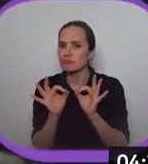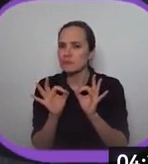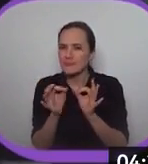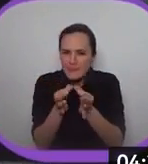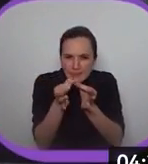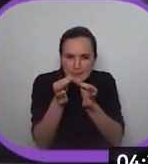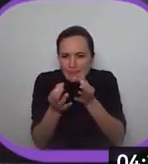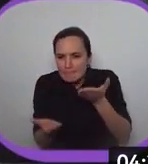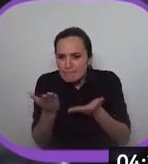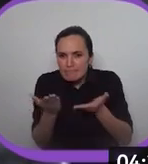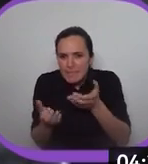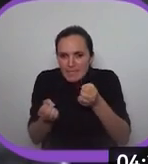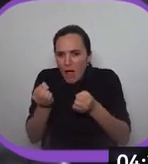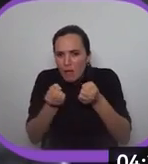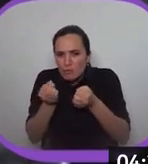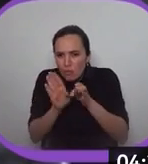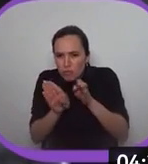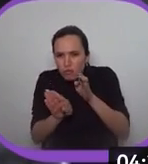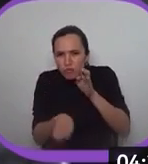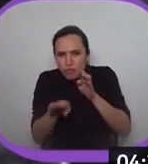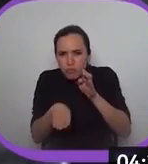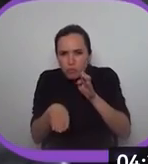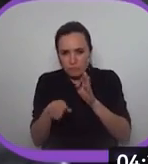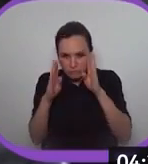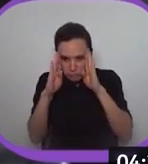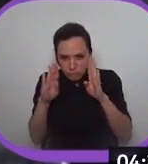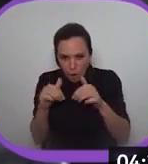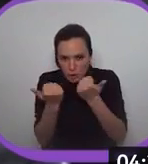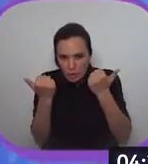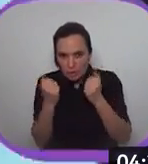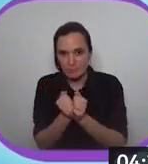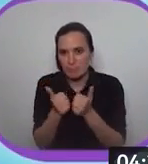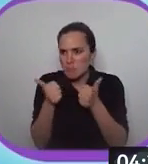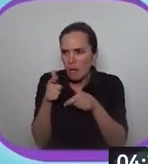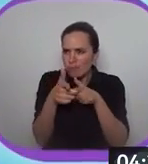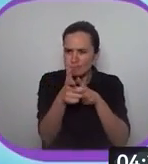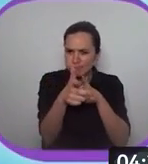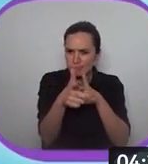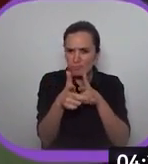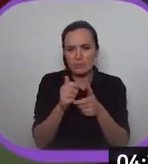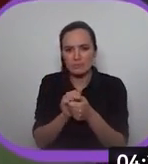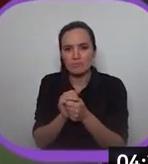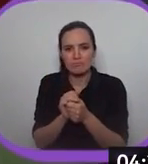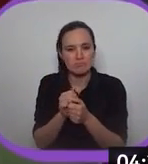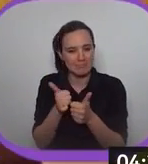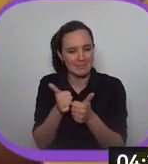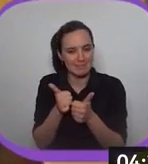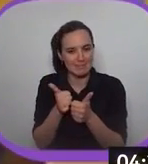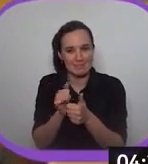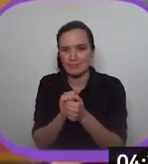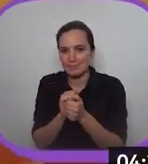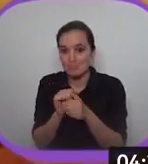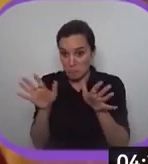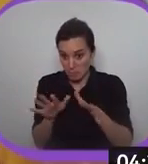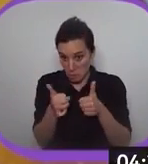Listo, Bert. Usa el peso y la distancia de los vehículos para calcular la aceleración. Darán de lleno. Listo para disparar cuando digas, Bert. Zoom, haz